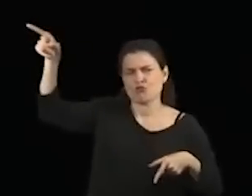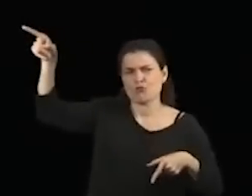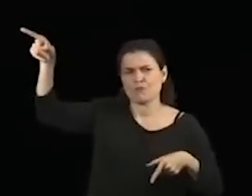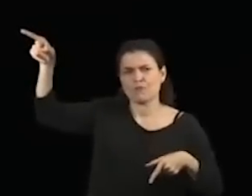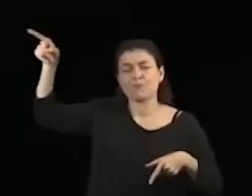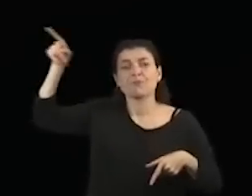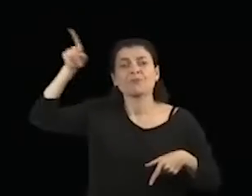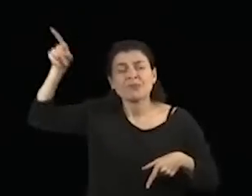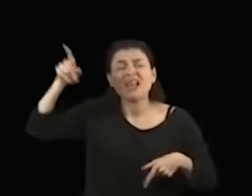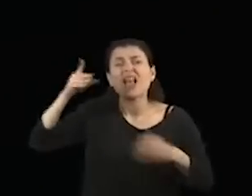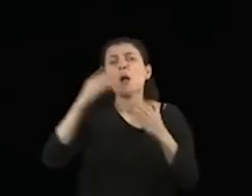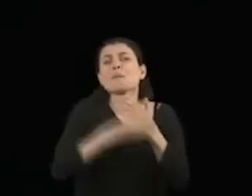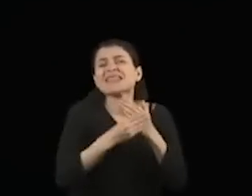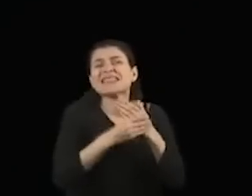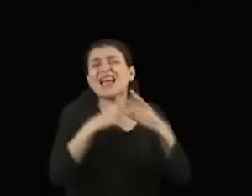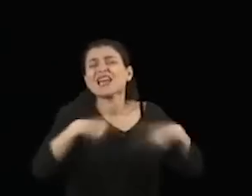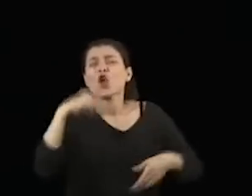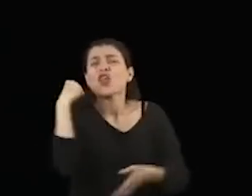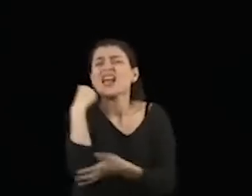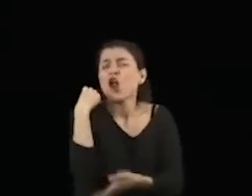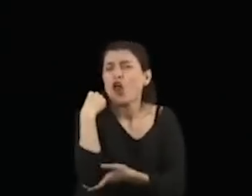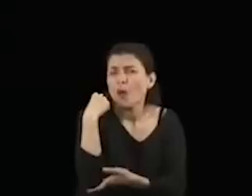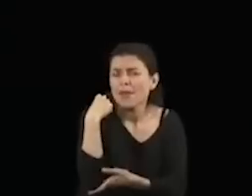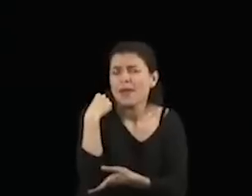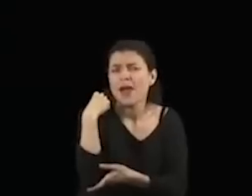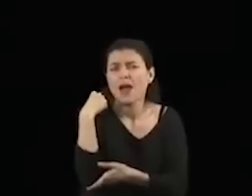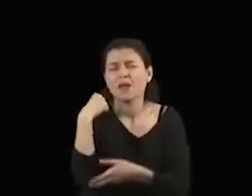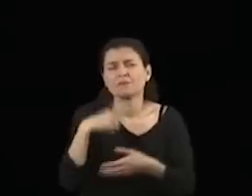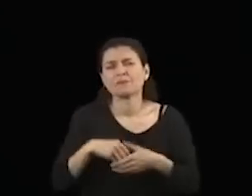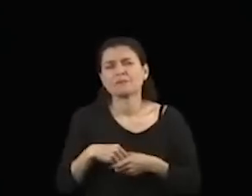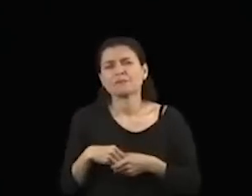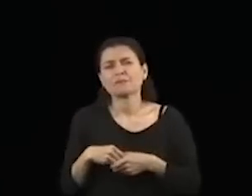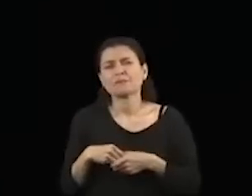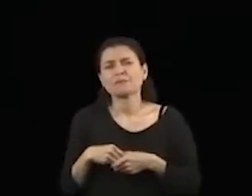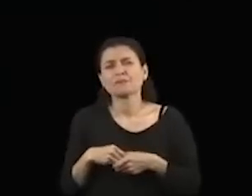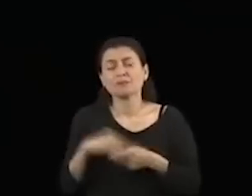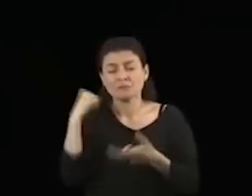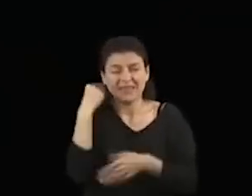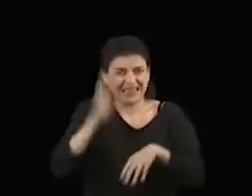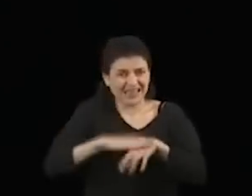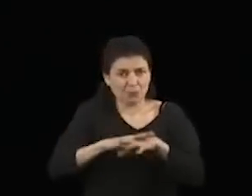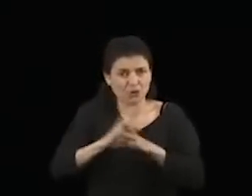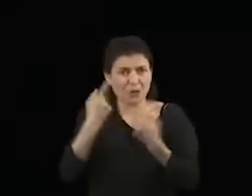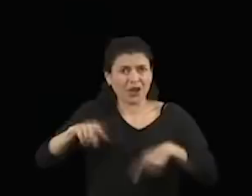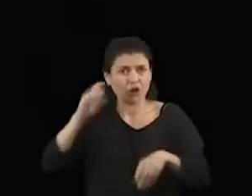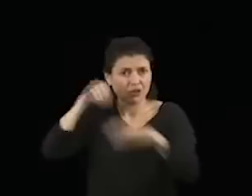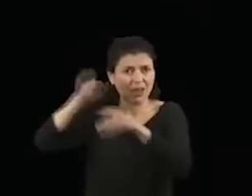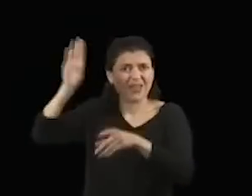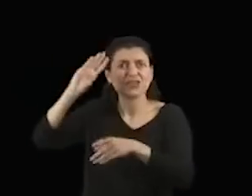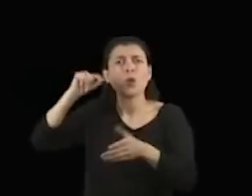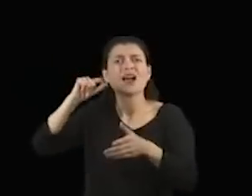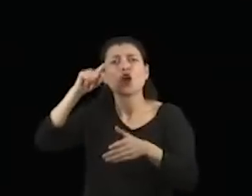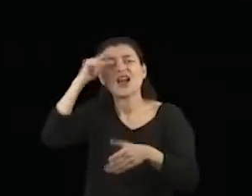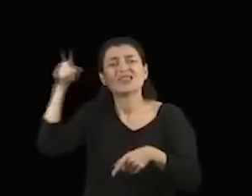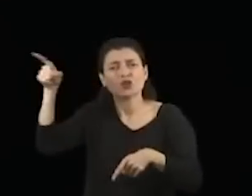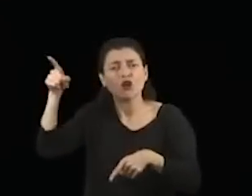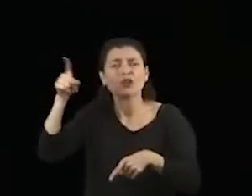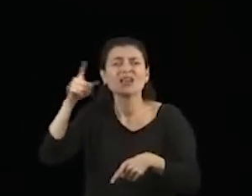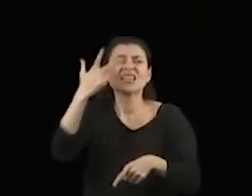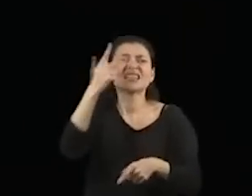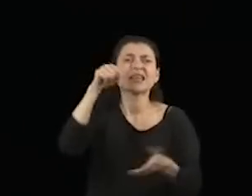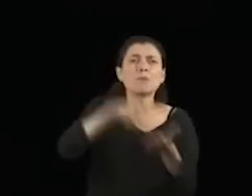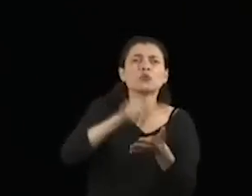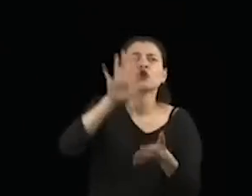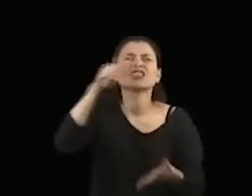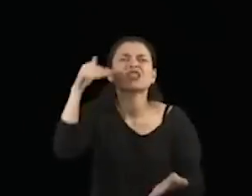del Ministerio de Economía en el Banco Nación son 3.5 billones.